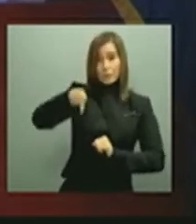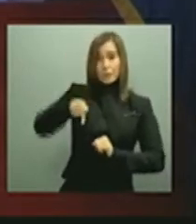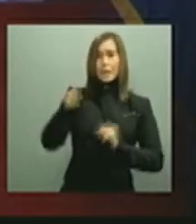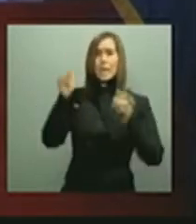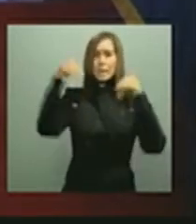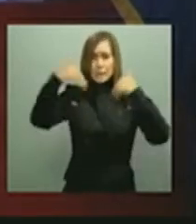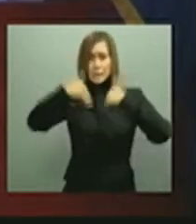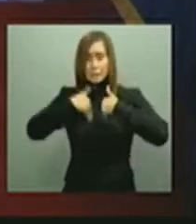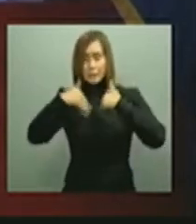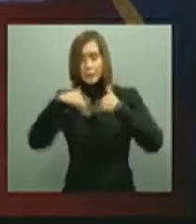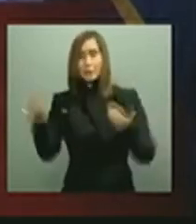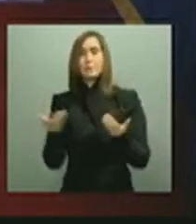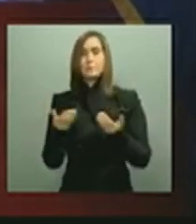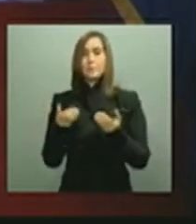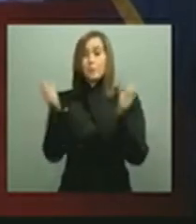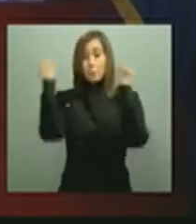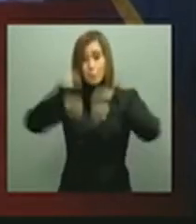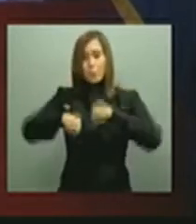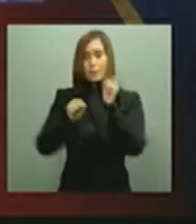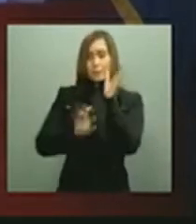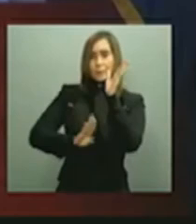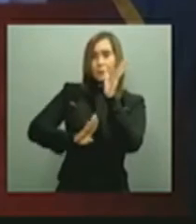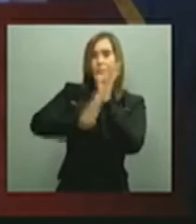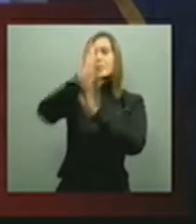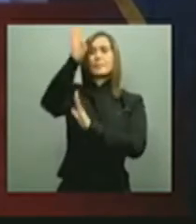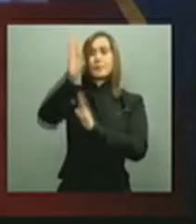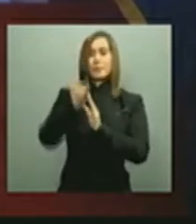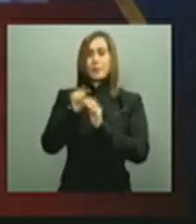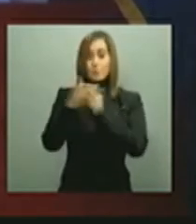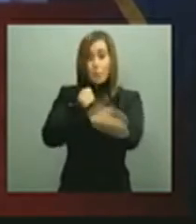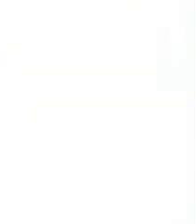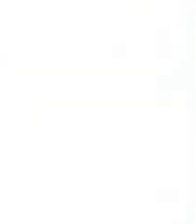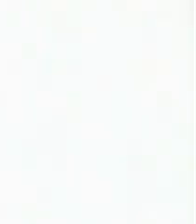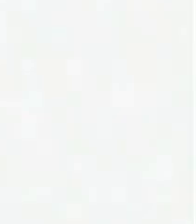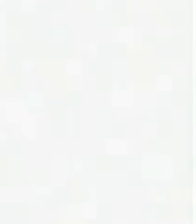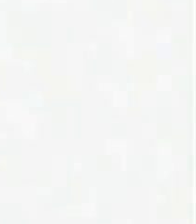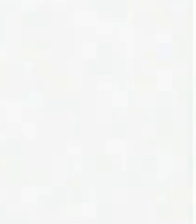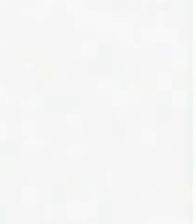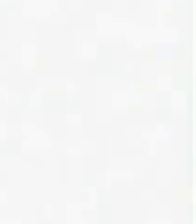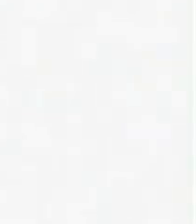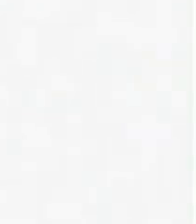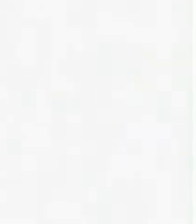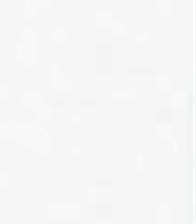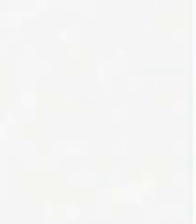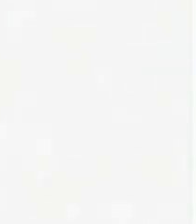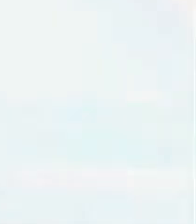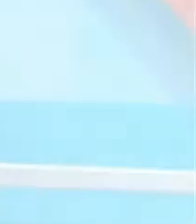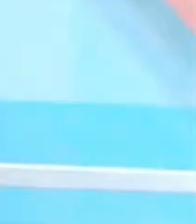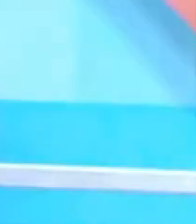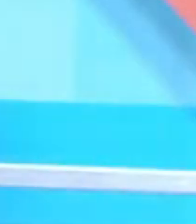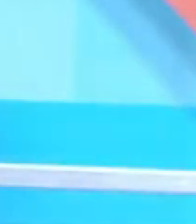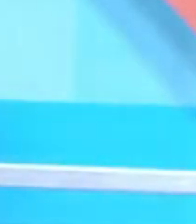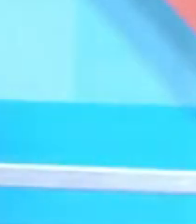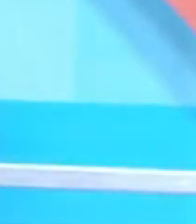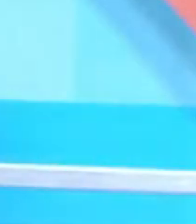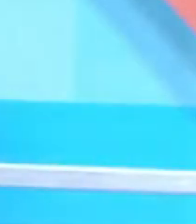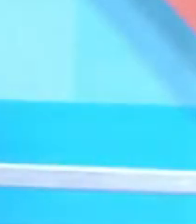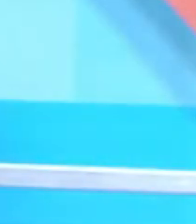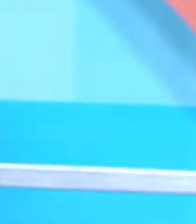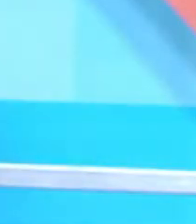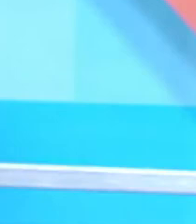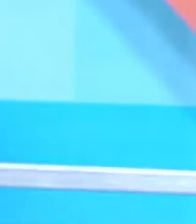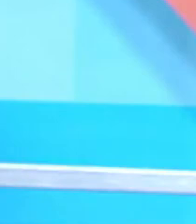los niveles de hospitalización ya están en un nivel muy bajo, el Poder Ejecutivo tenemos que ver cuál es